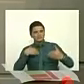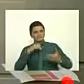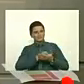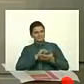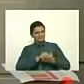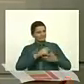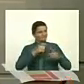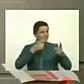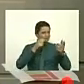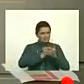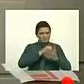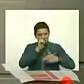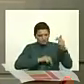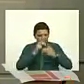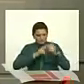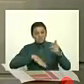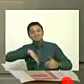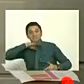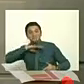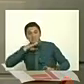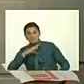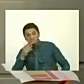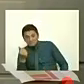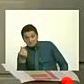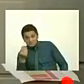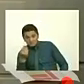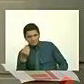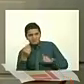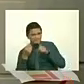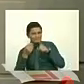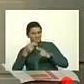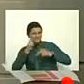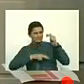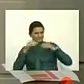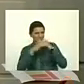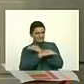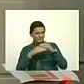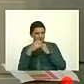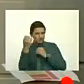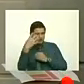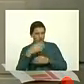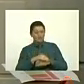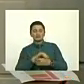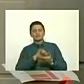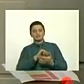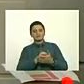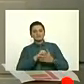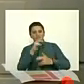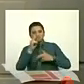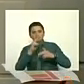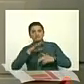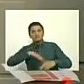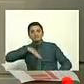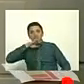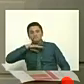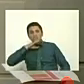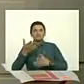del consorcio Odebrecht Sarmiento en la Ruta del Sol, solo pagarían como impuesto de